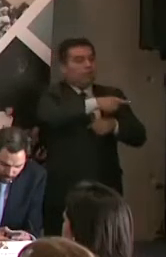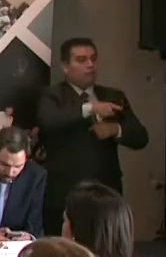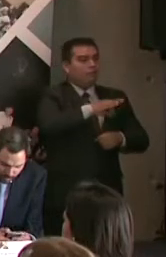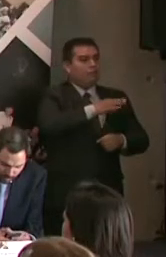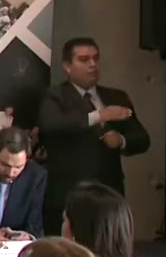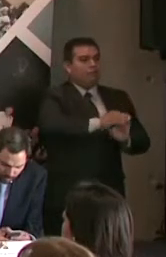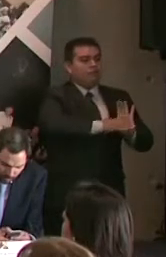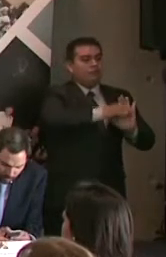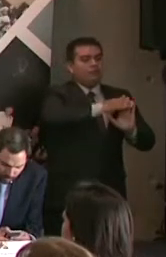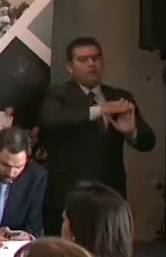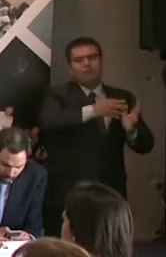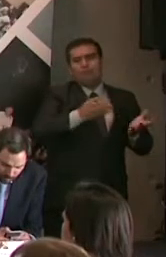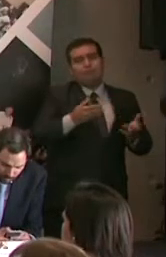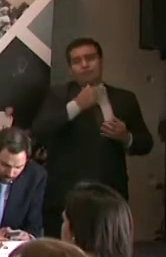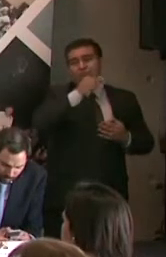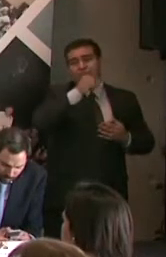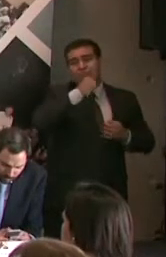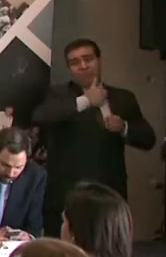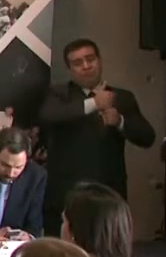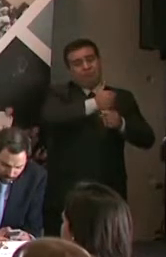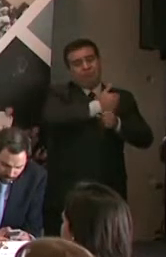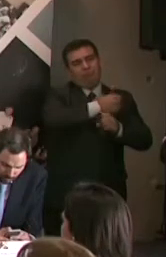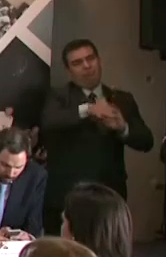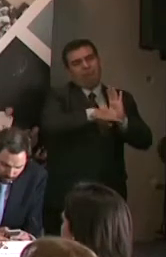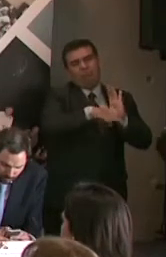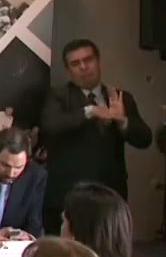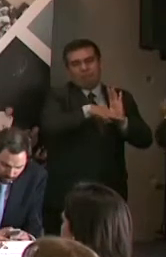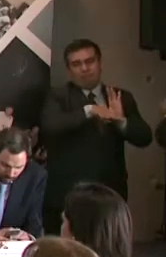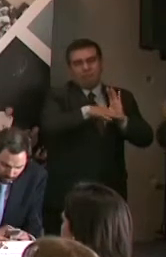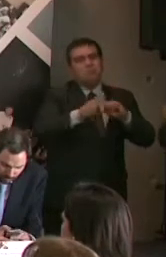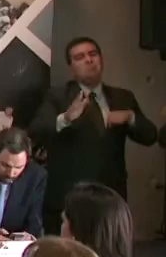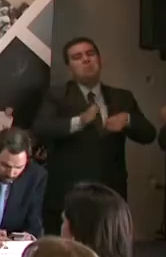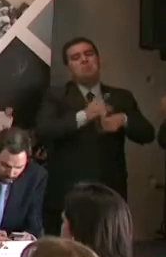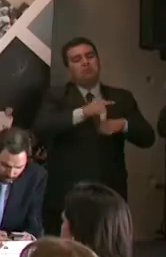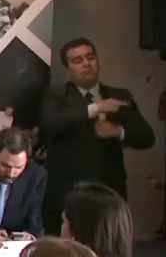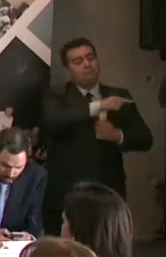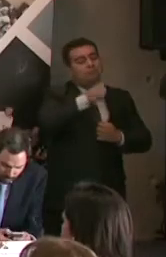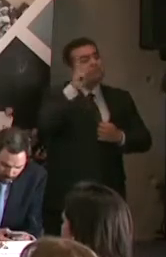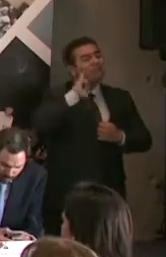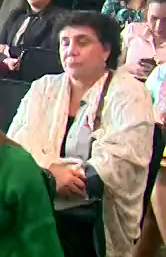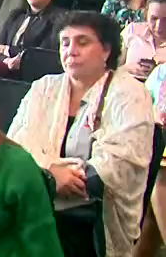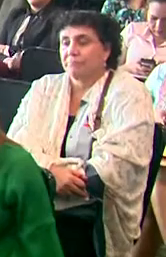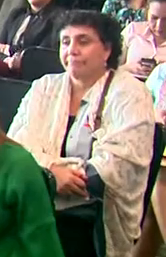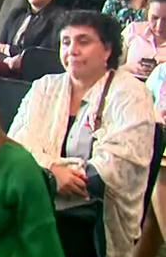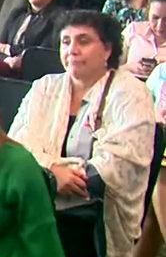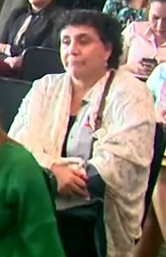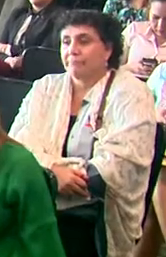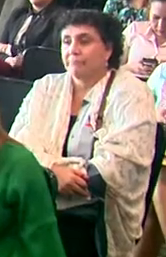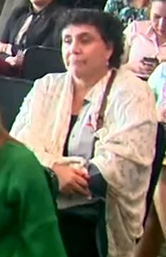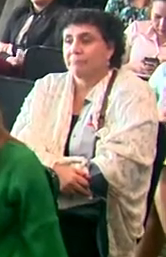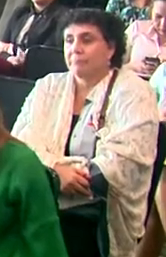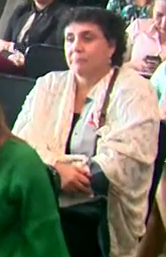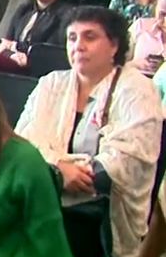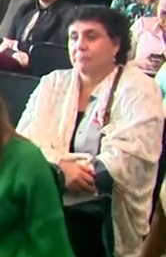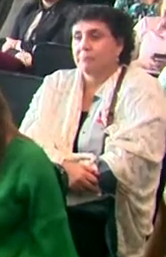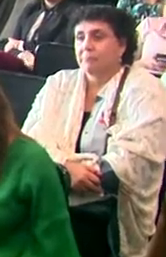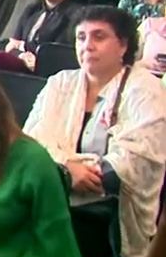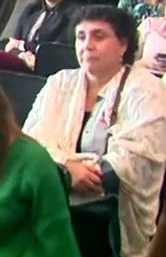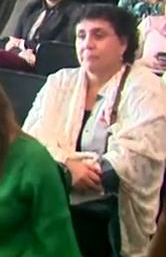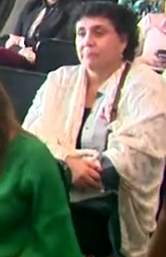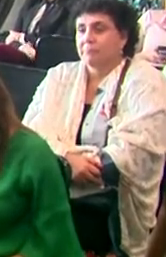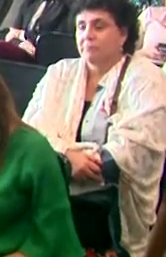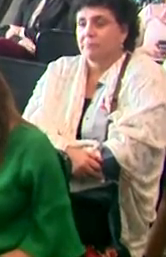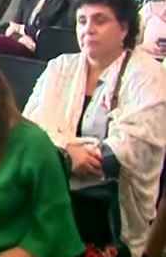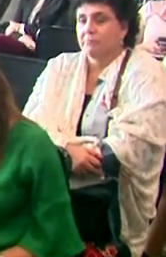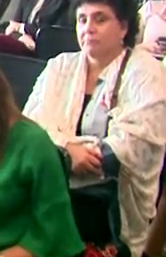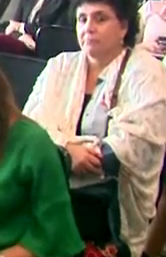favorables a sus proyectos de vida personal y profesional por el hecho de ser mujeres, accedan a la educación, a la salud y